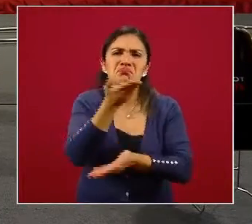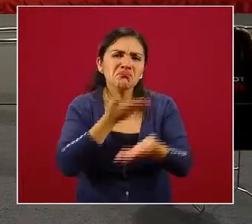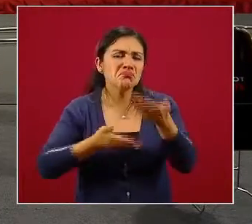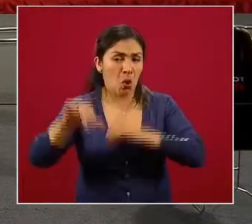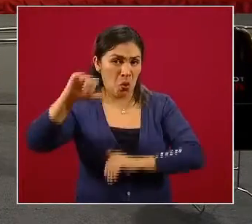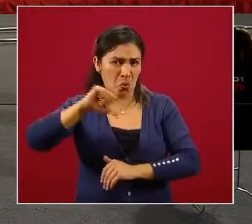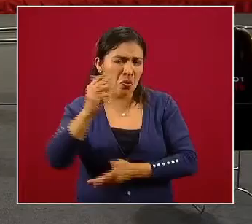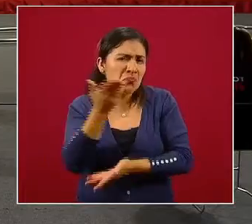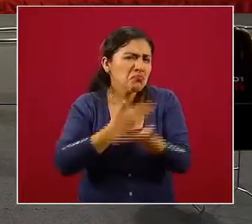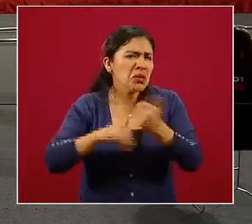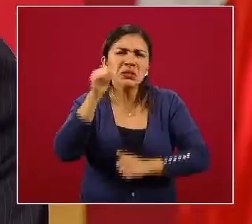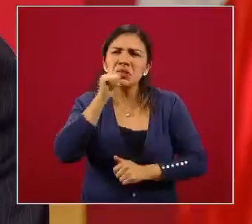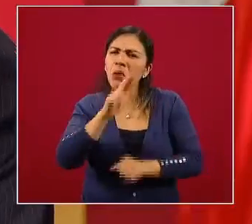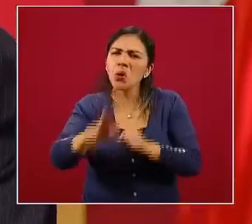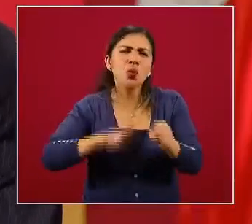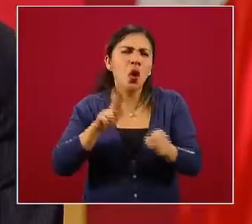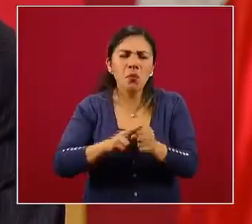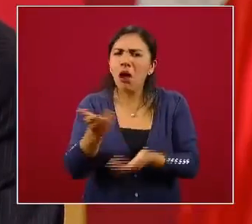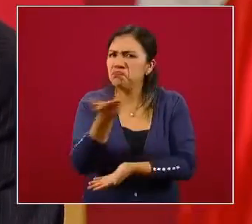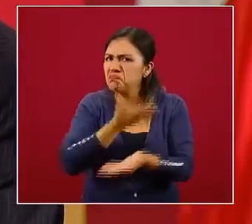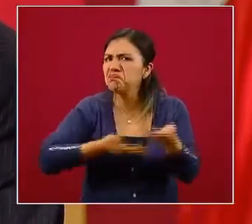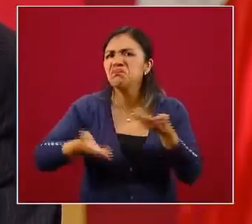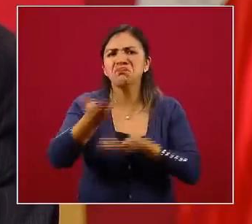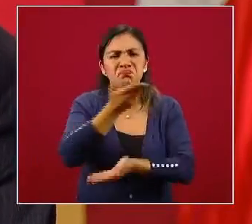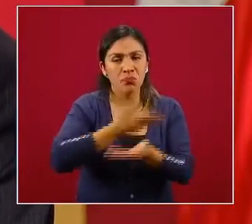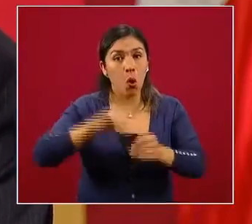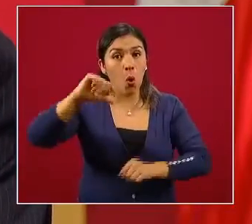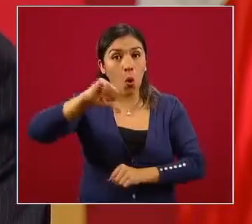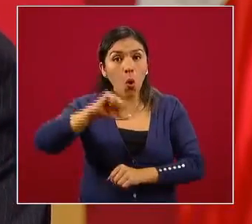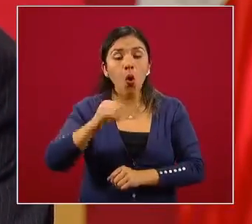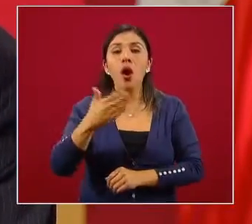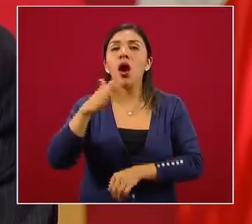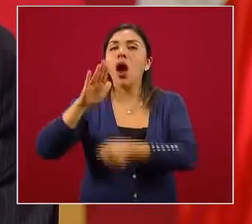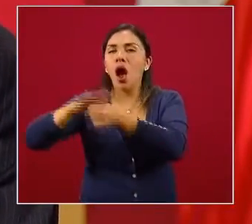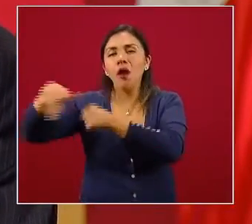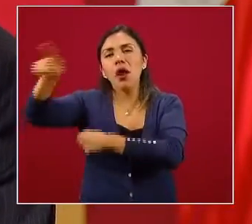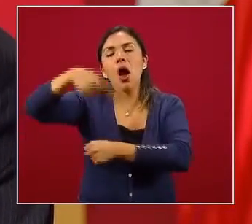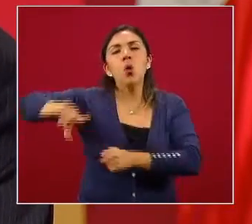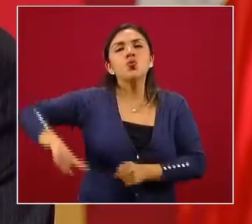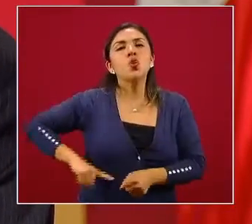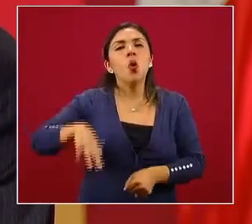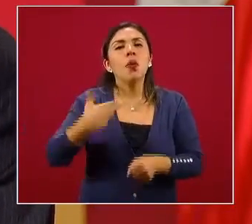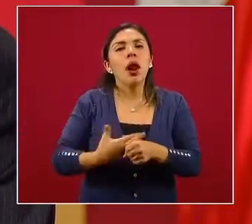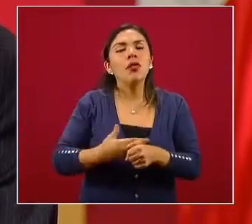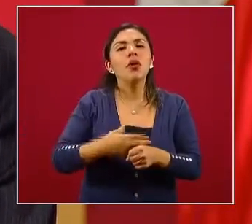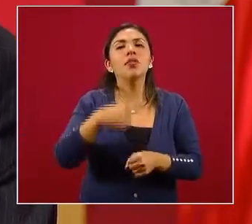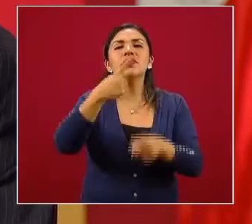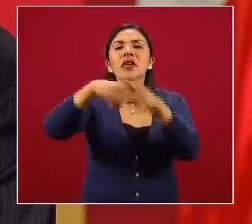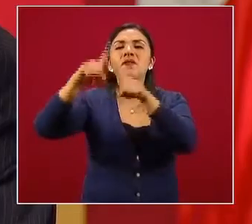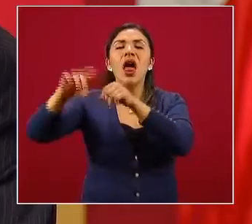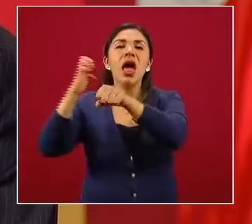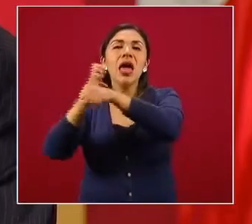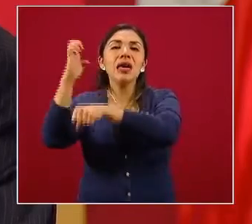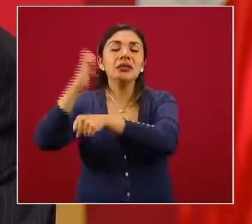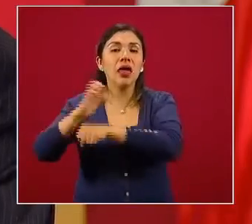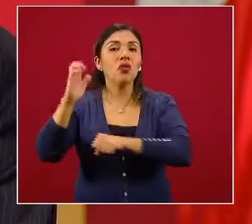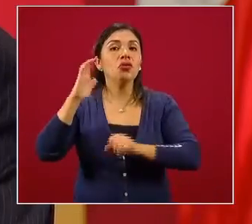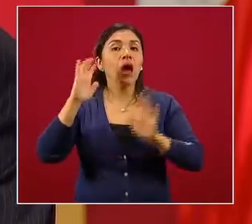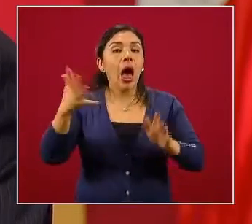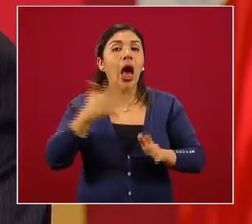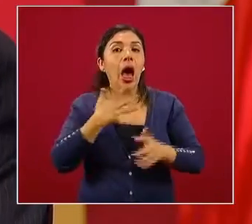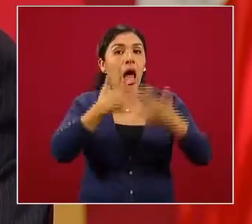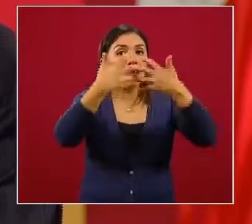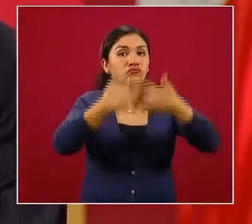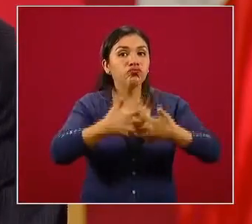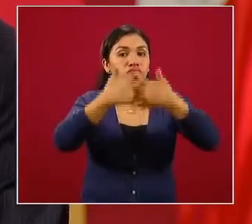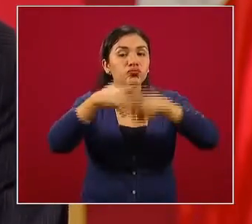constructivo, como suele ser. En este caso se convocó a los gobernadores de los estados donde hay actividad